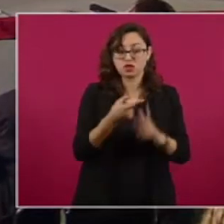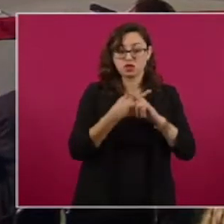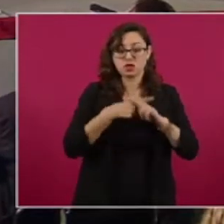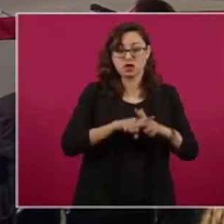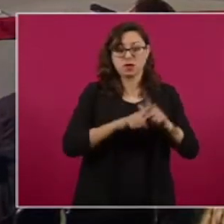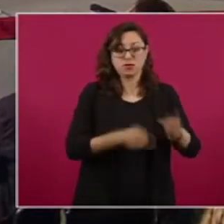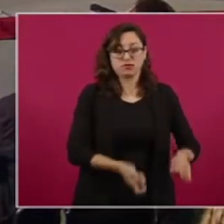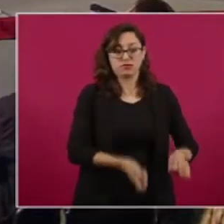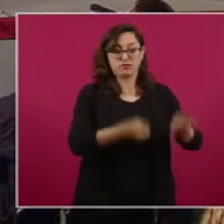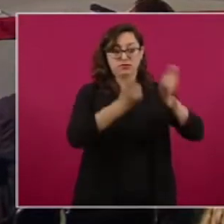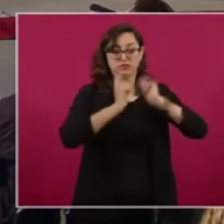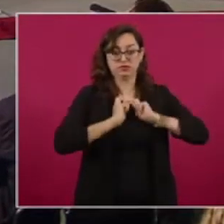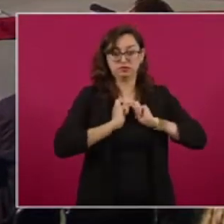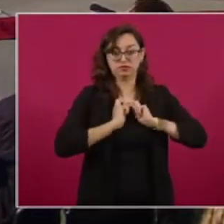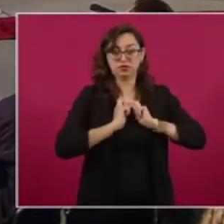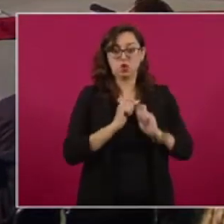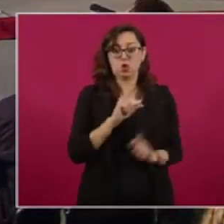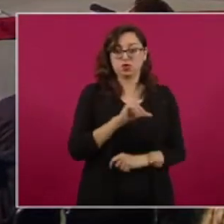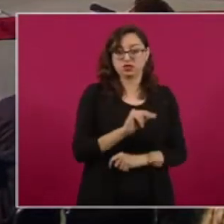con 88.